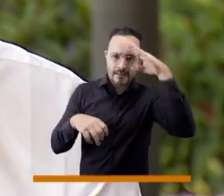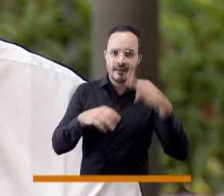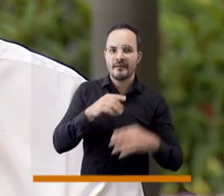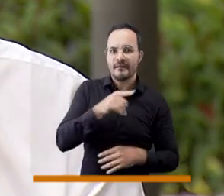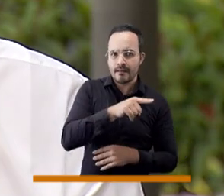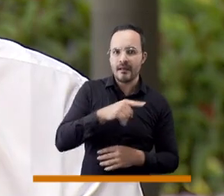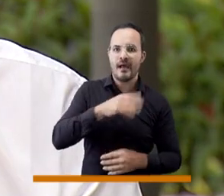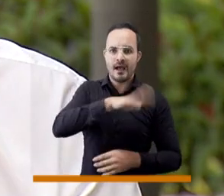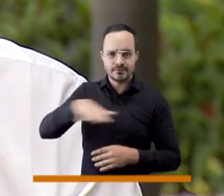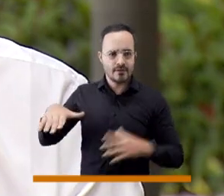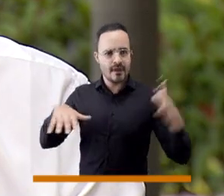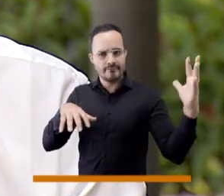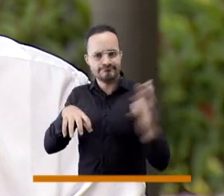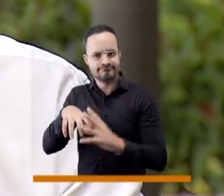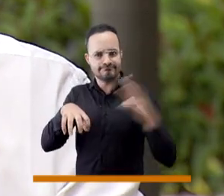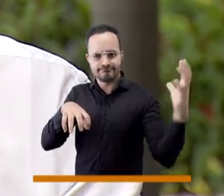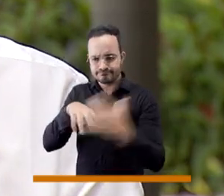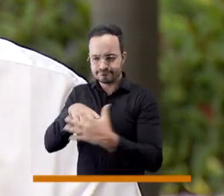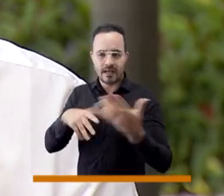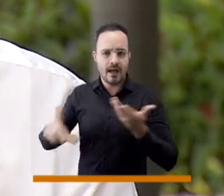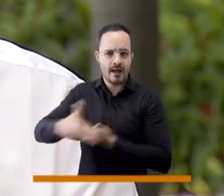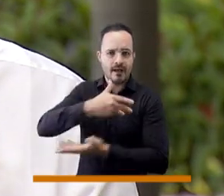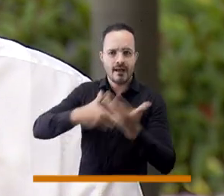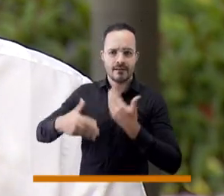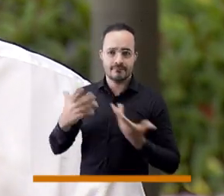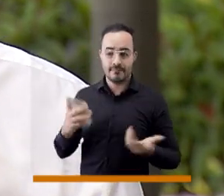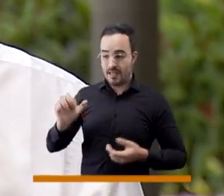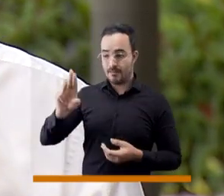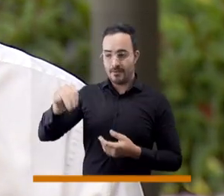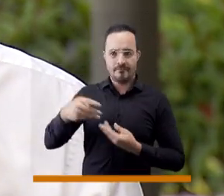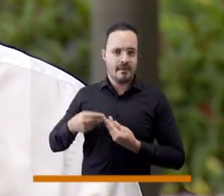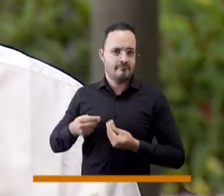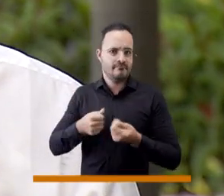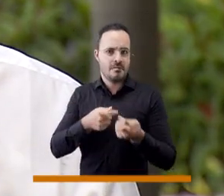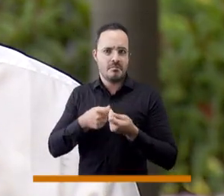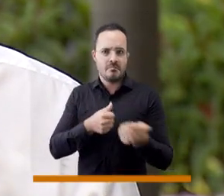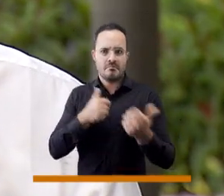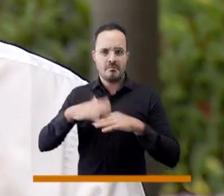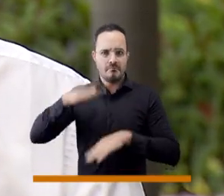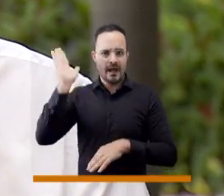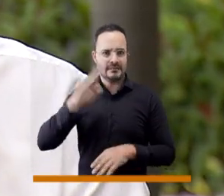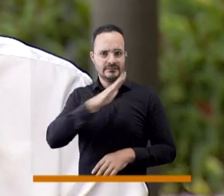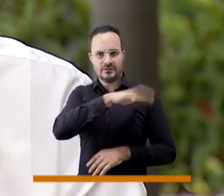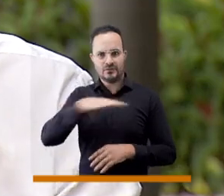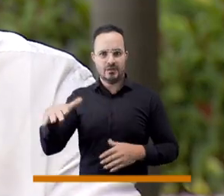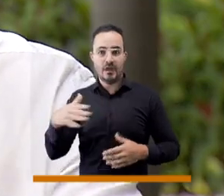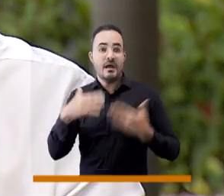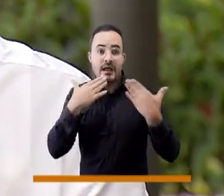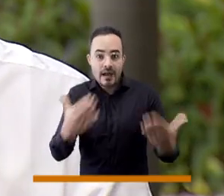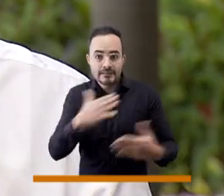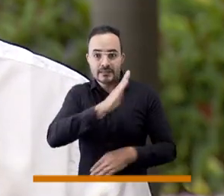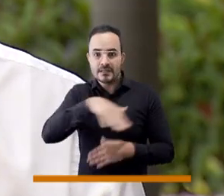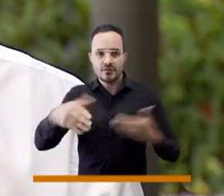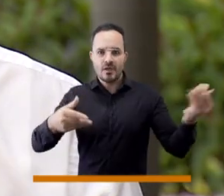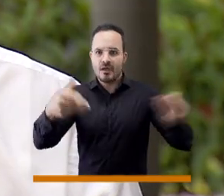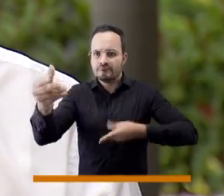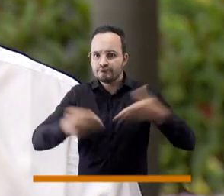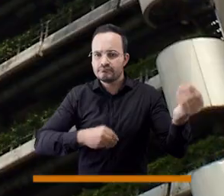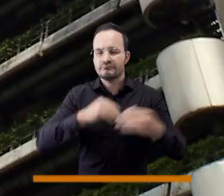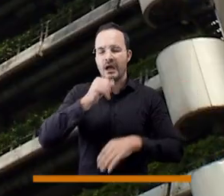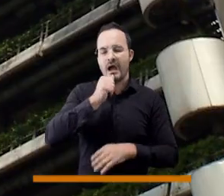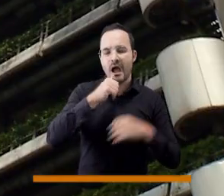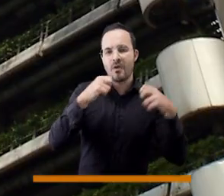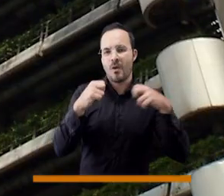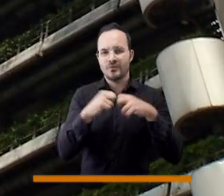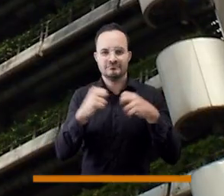porque EPM saca casi toda su capacidad de recursos del departamento de Antioquia y tiene que devolverle a Antioquia